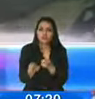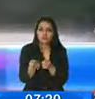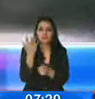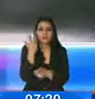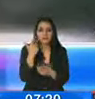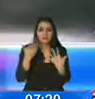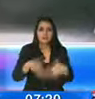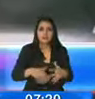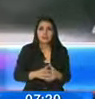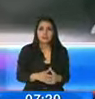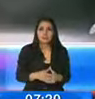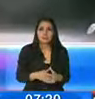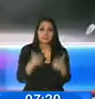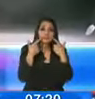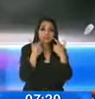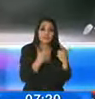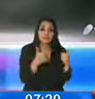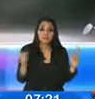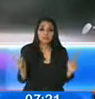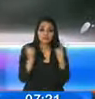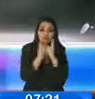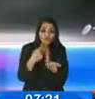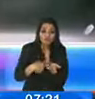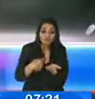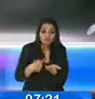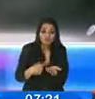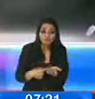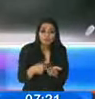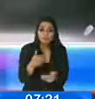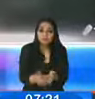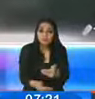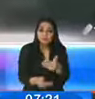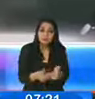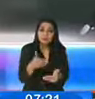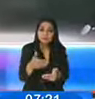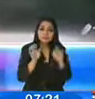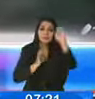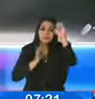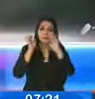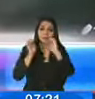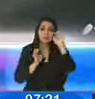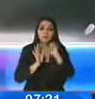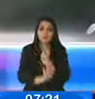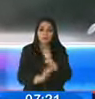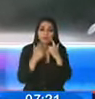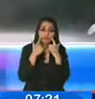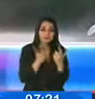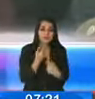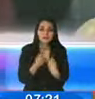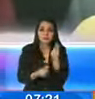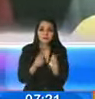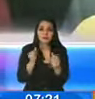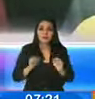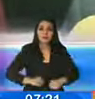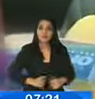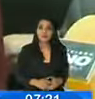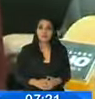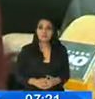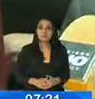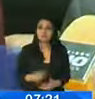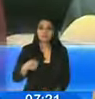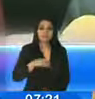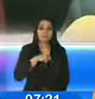Nos reuniremos con el fiscal general para ver qué paso estratégico realiza la Fiscalía General del Estado. Nosotros no estamos de